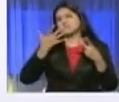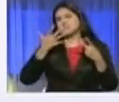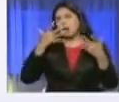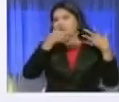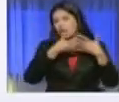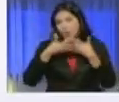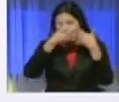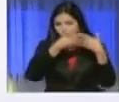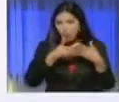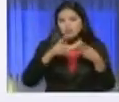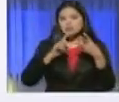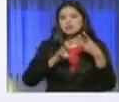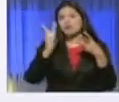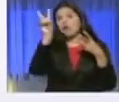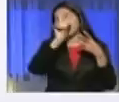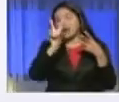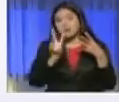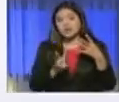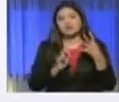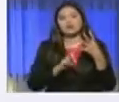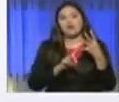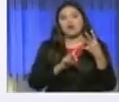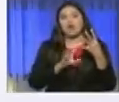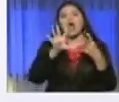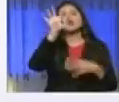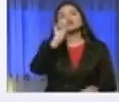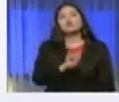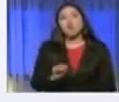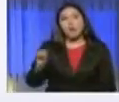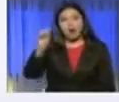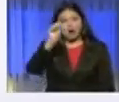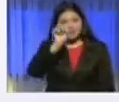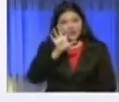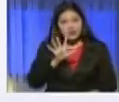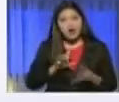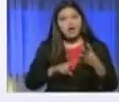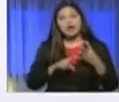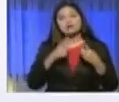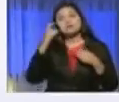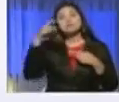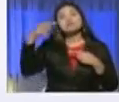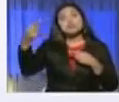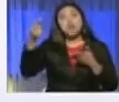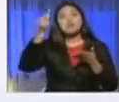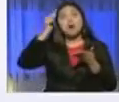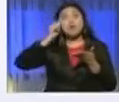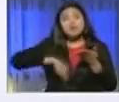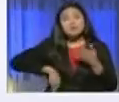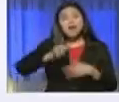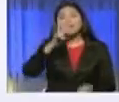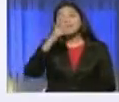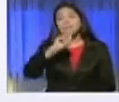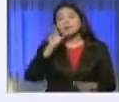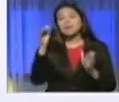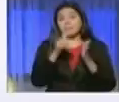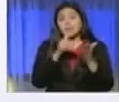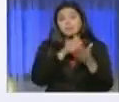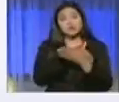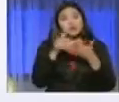Estados Unidos, Venezuela, Sudáfrica. Los próximos días vamos a firmar casi por 20 mil millones de